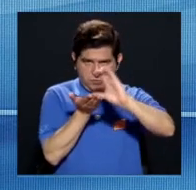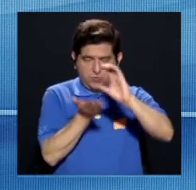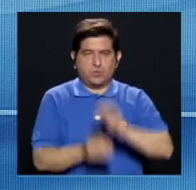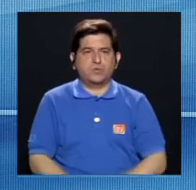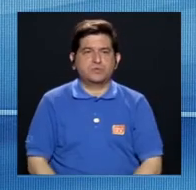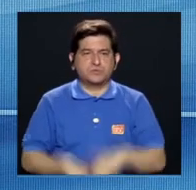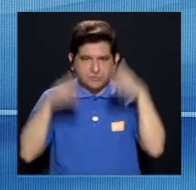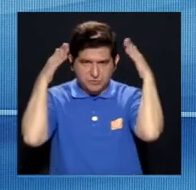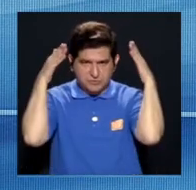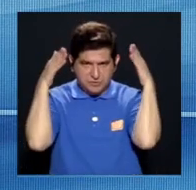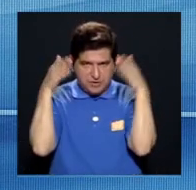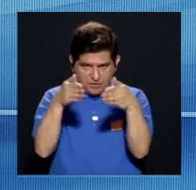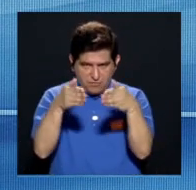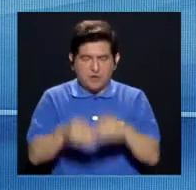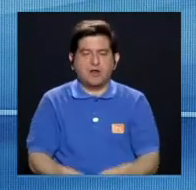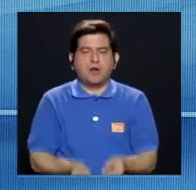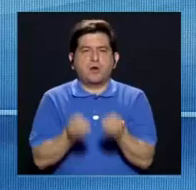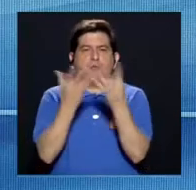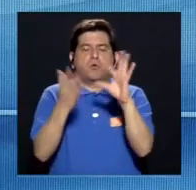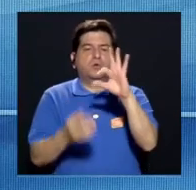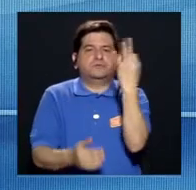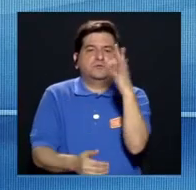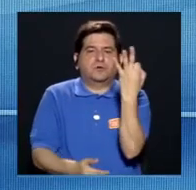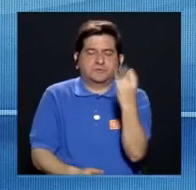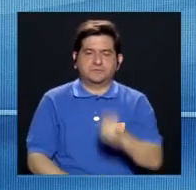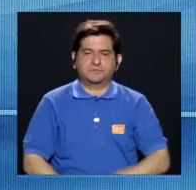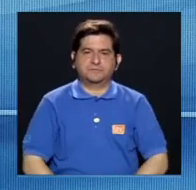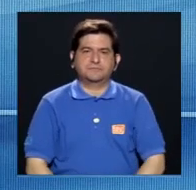con enfoque multiverso.